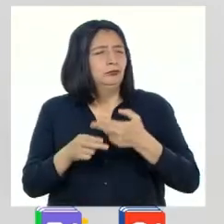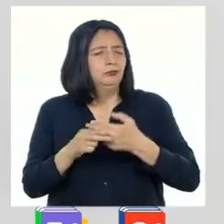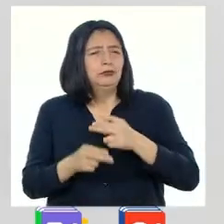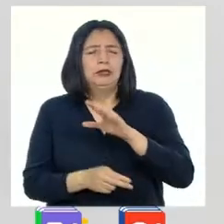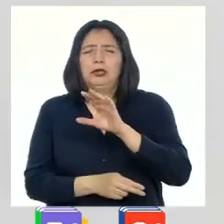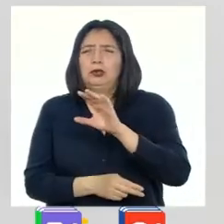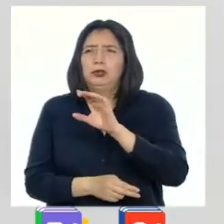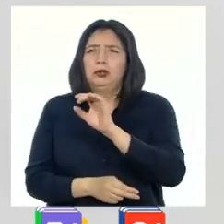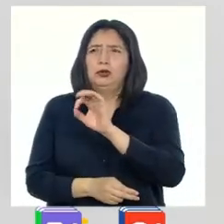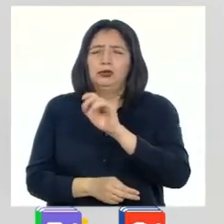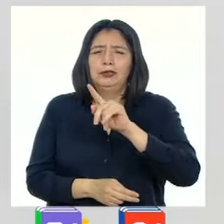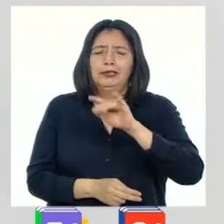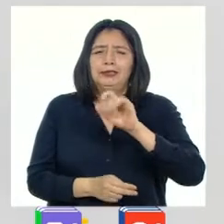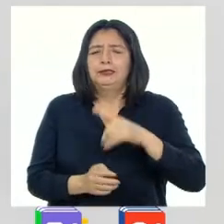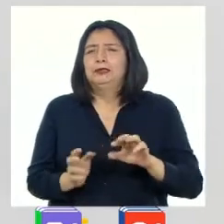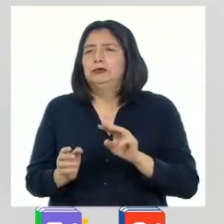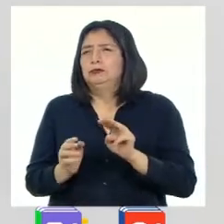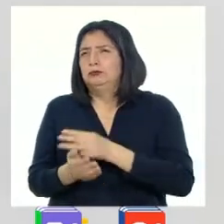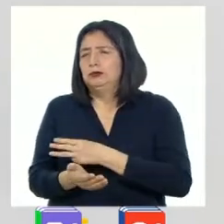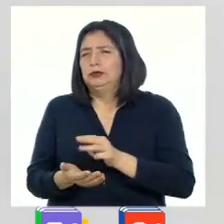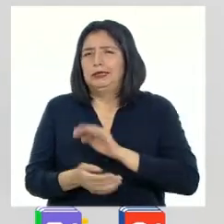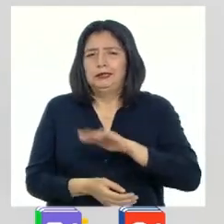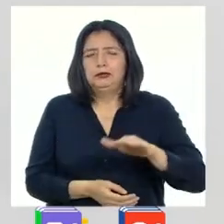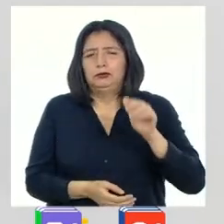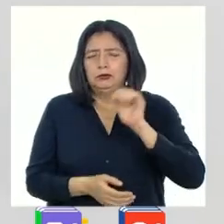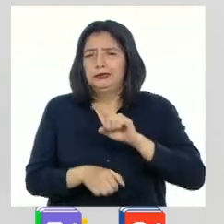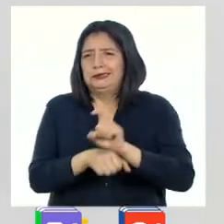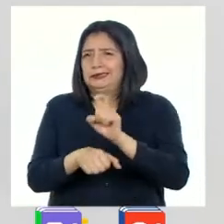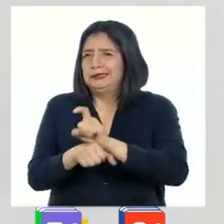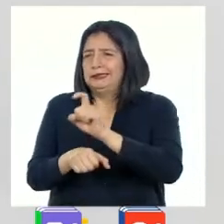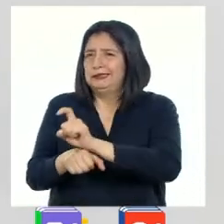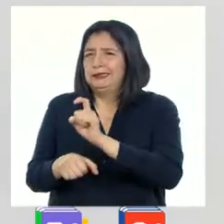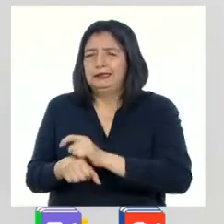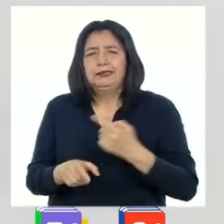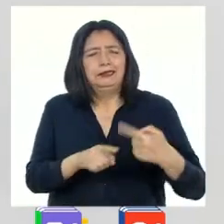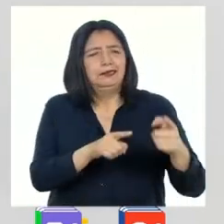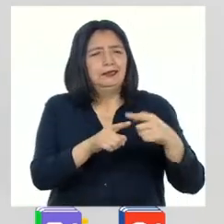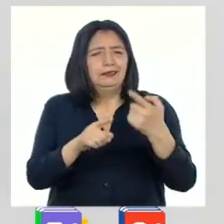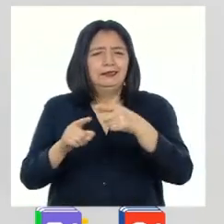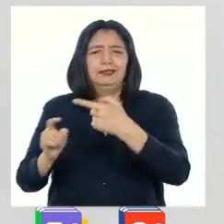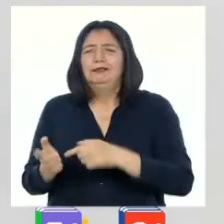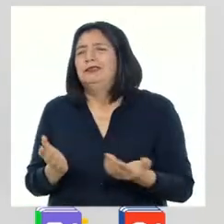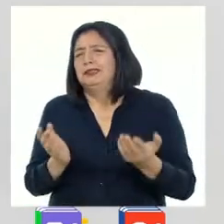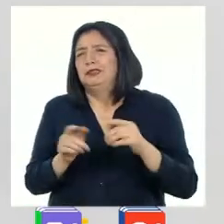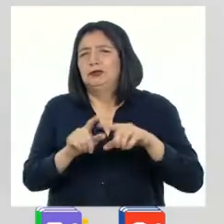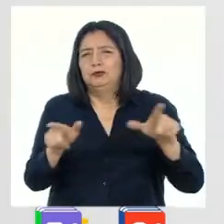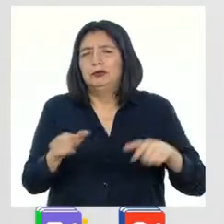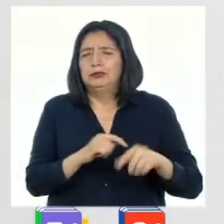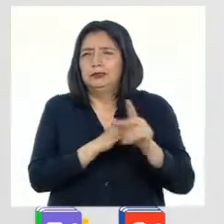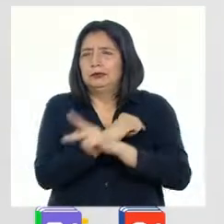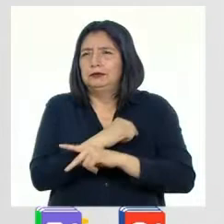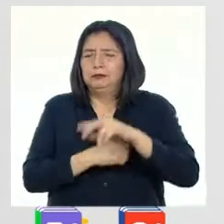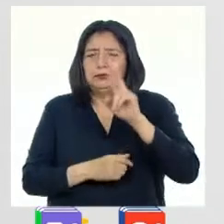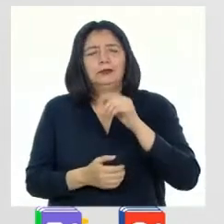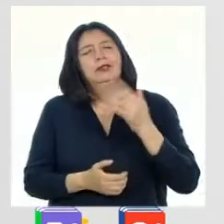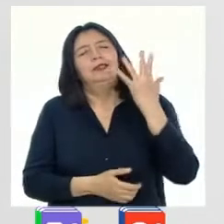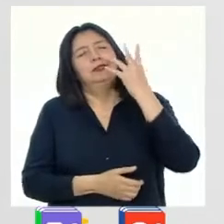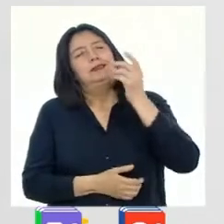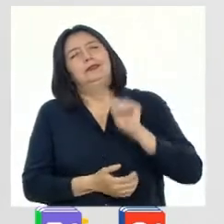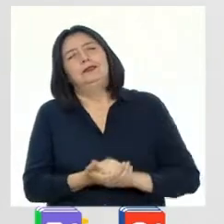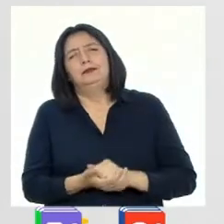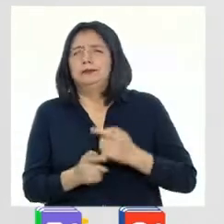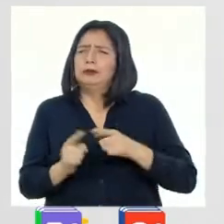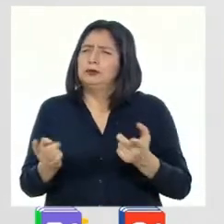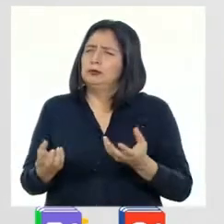Orquestando, que forma musicalmente a niñas y niños de diferentes lugares del país. ¡Qué lindo!